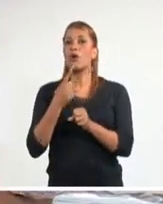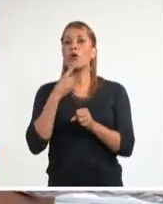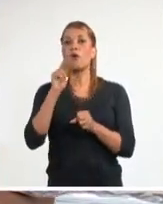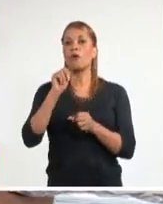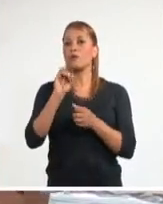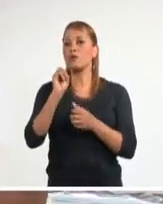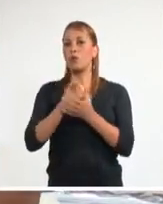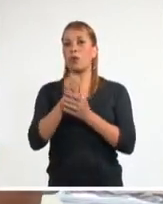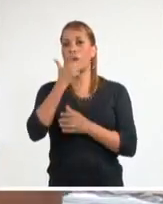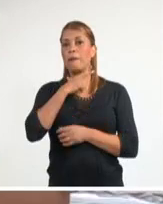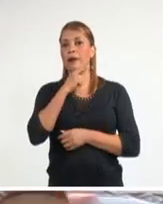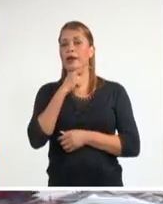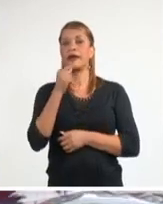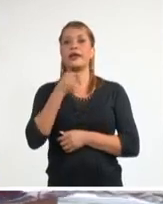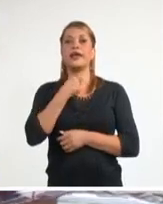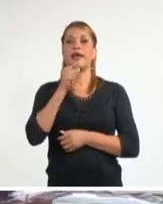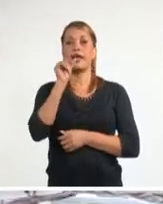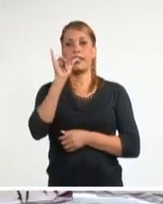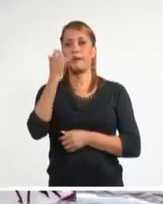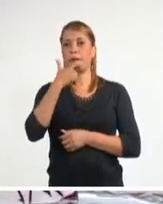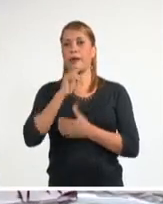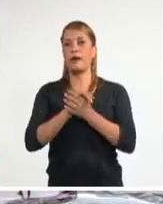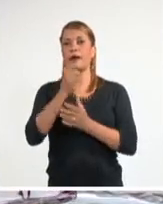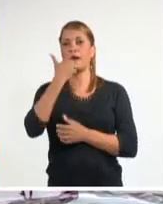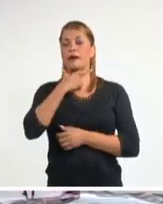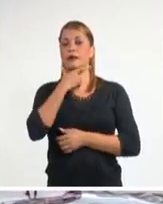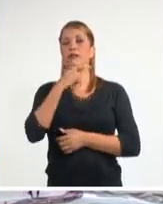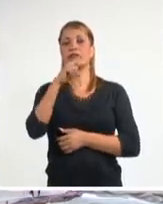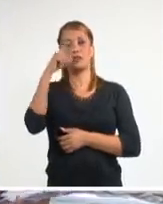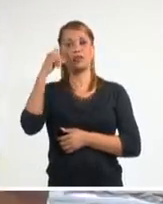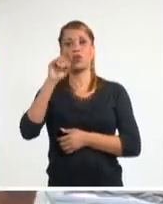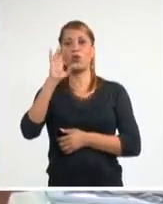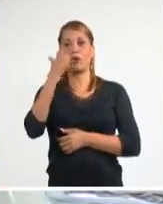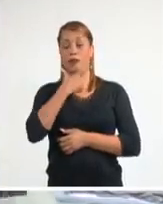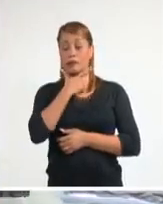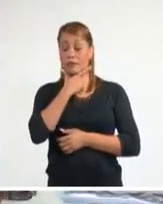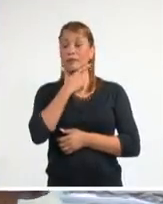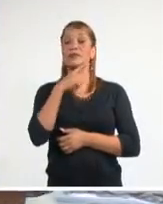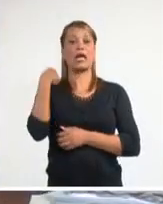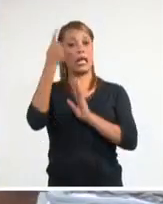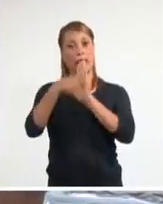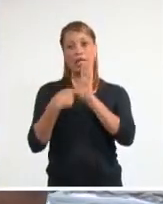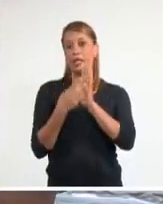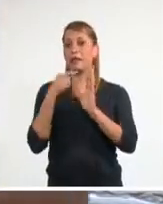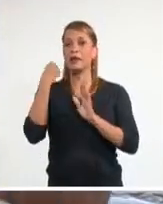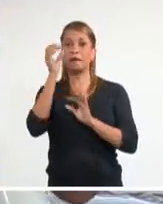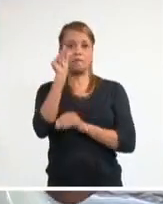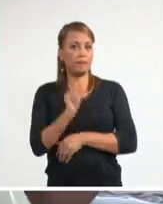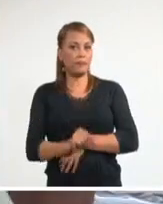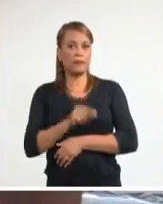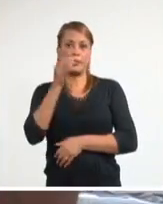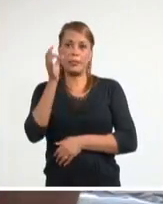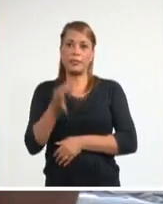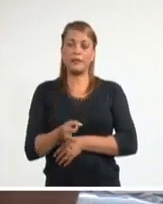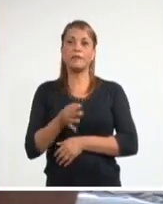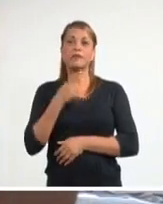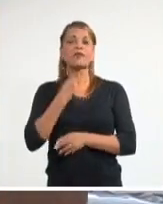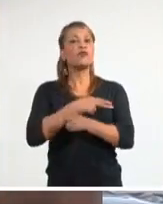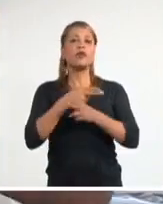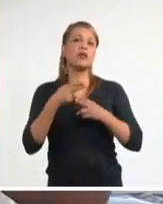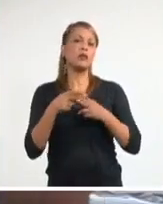con Edith Mazola, algo que para mí es un sueño hecho realidad. Es un personaje con sus características dentro de una historia que no es